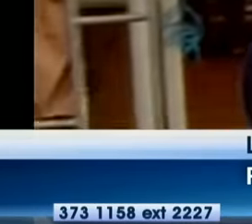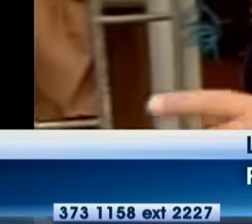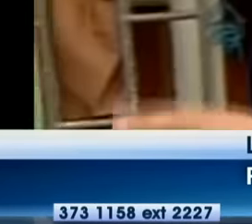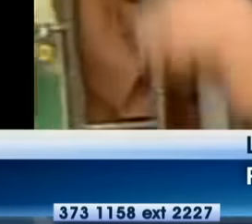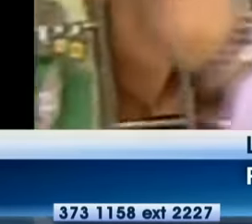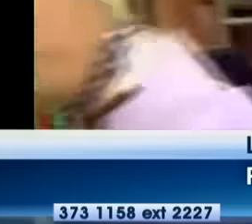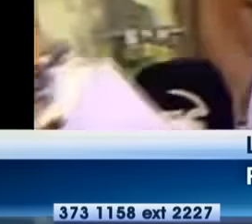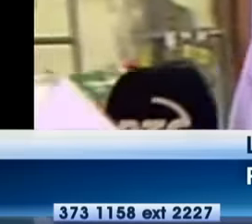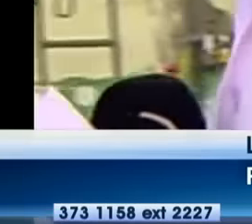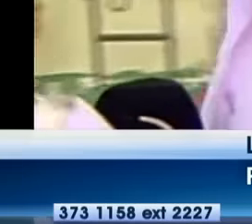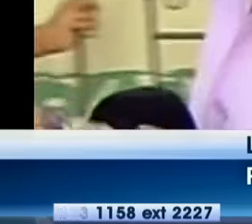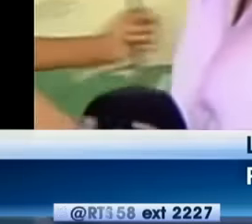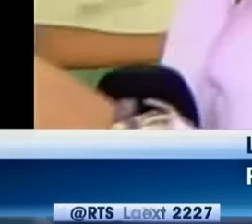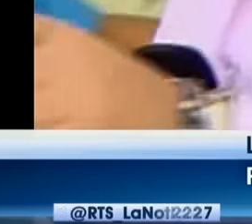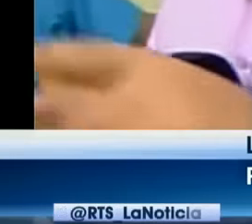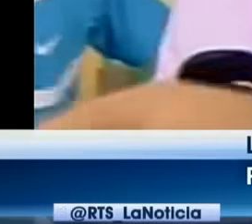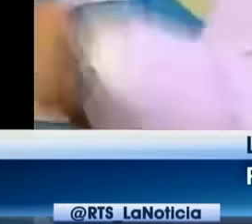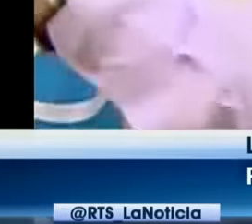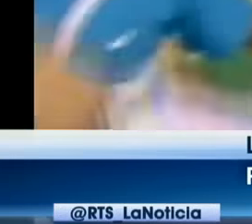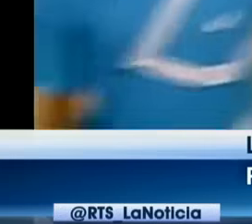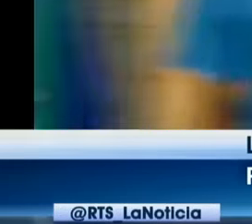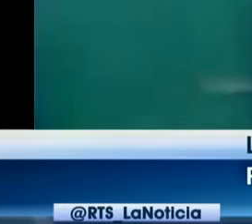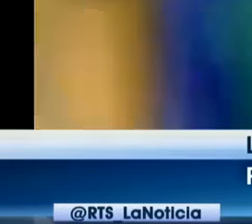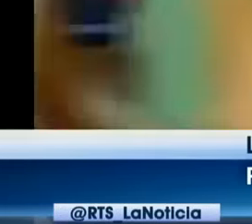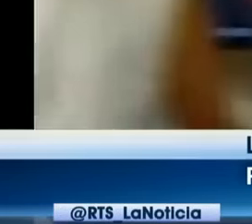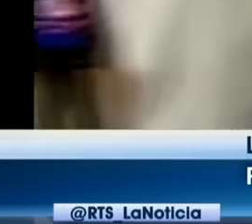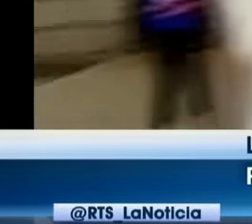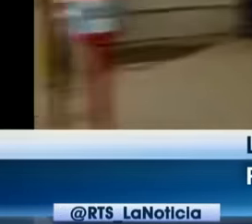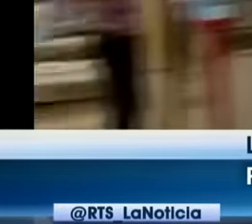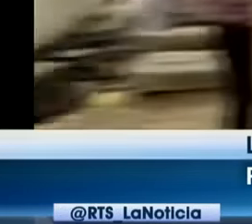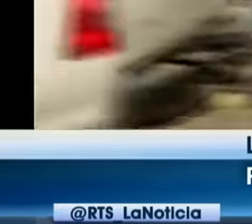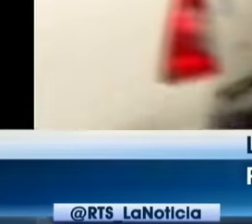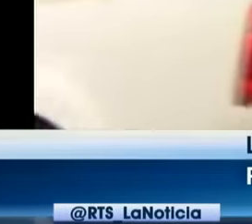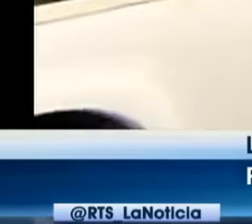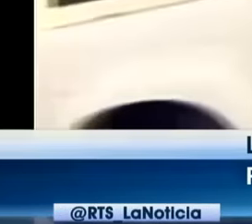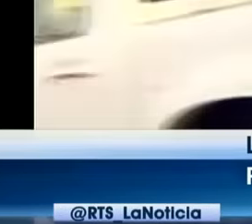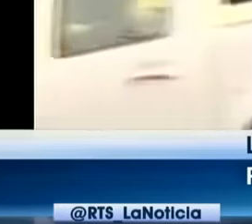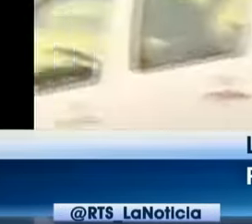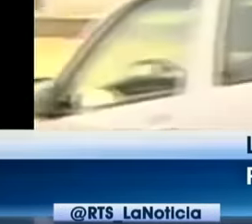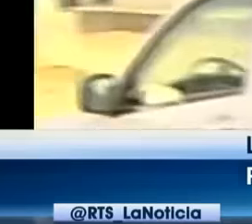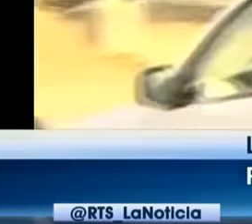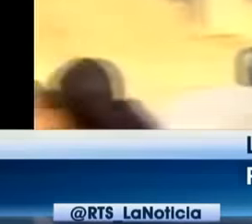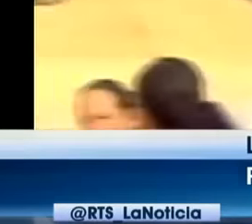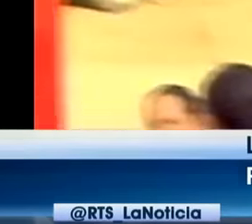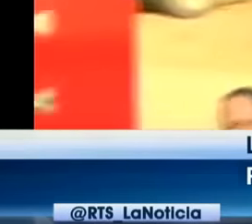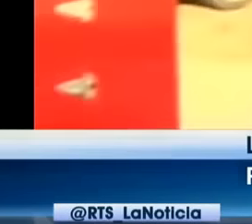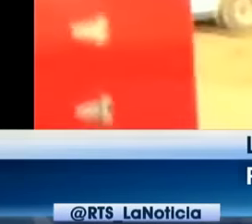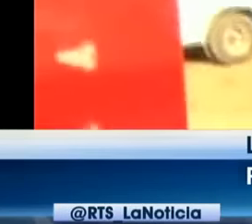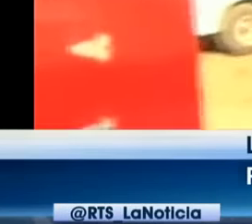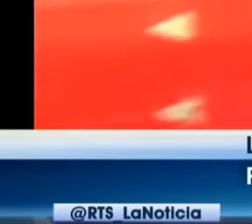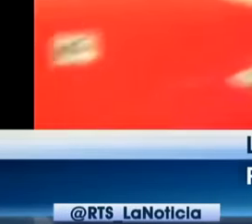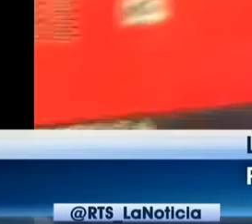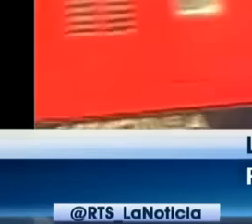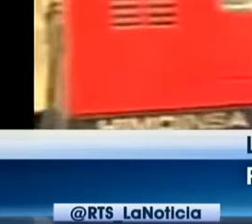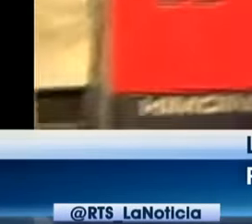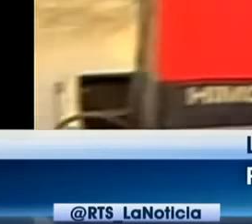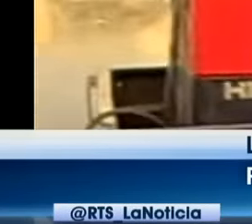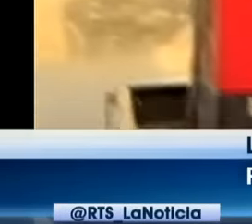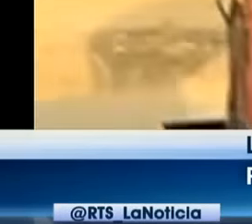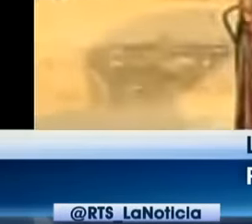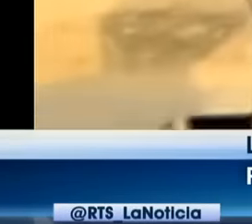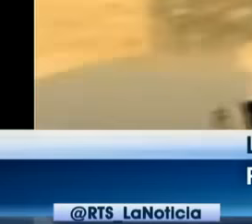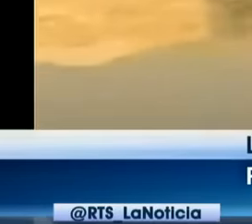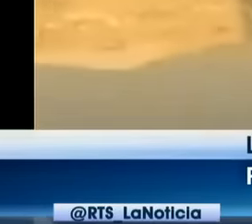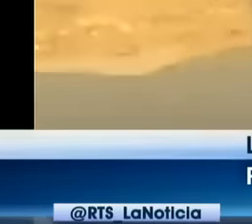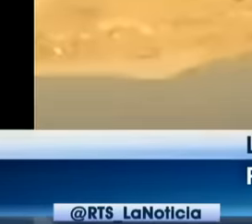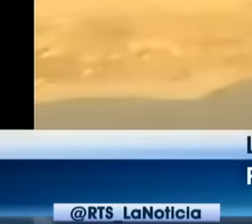velorio, por si acaso, del Ministerio de Salud. Enfoquemos acá, que creo que acá no estamos ganando como que nada. Miren, el Ministerio de Salud le